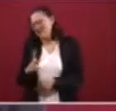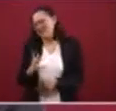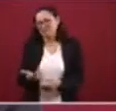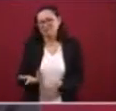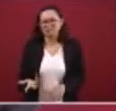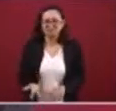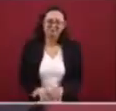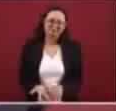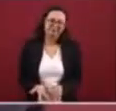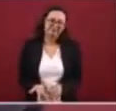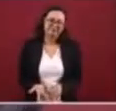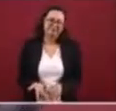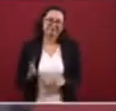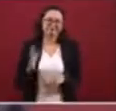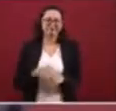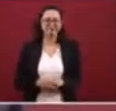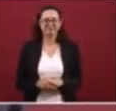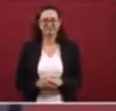pero